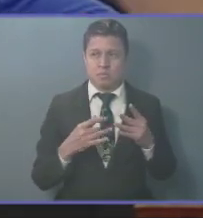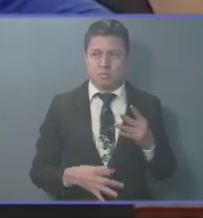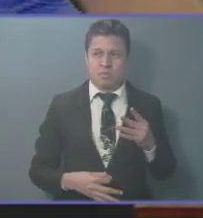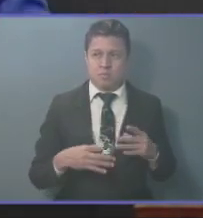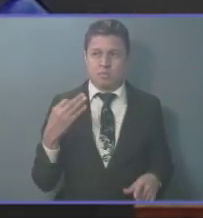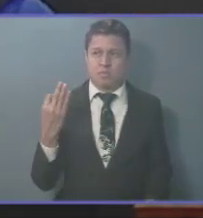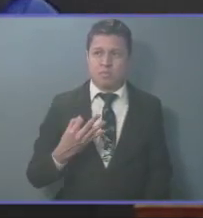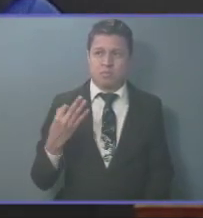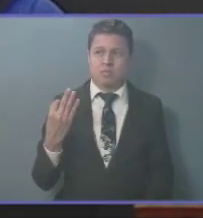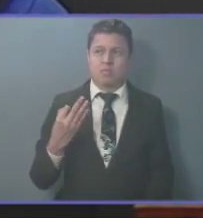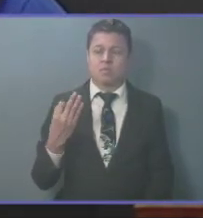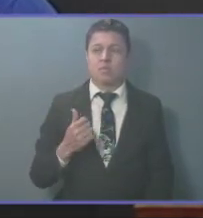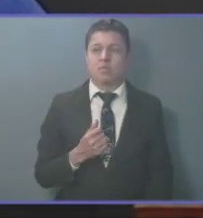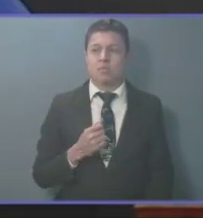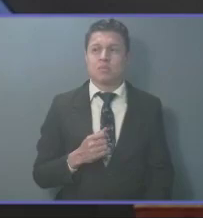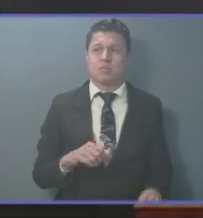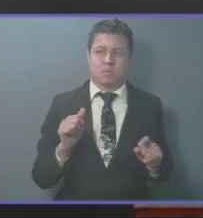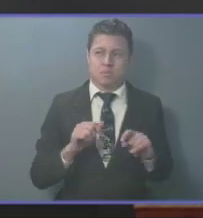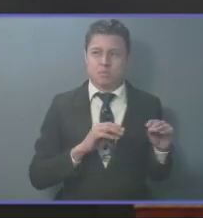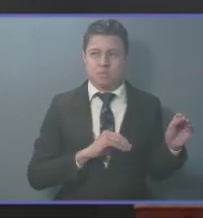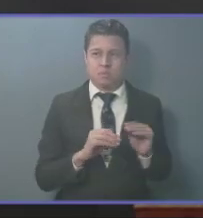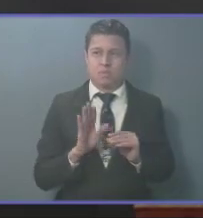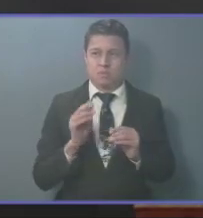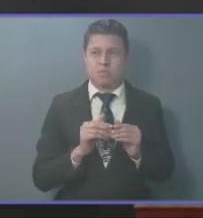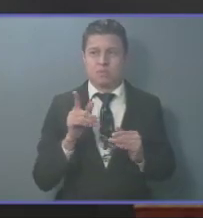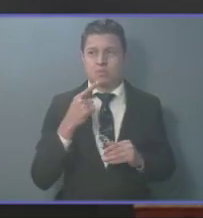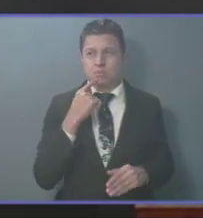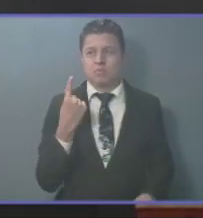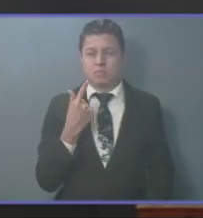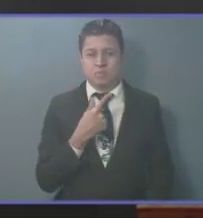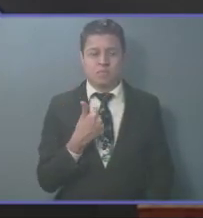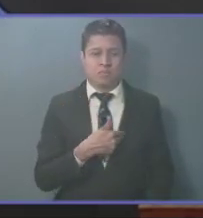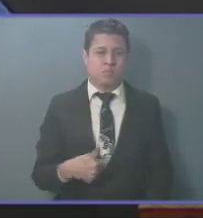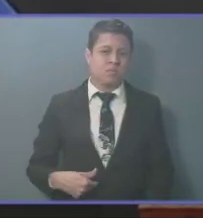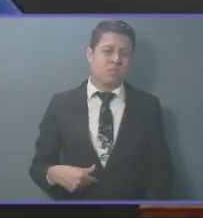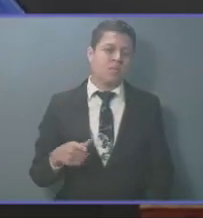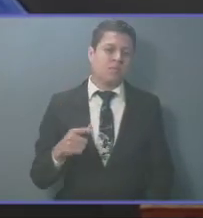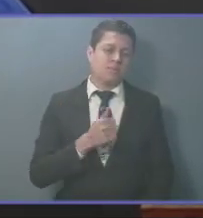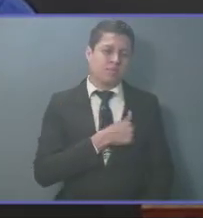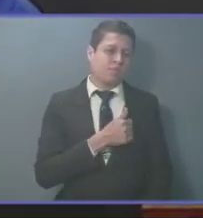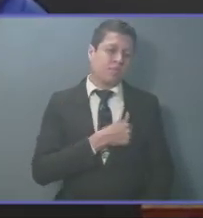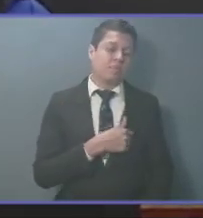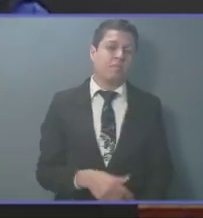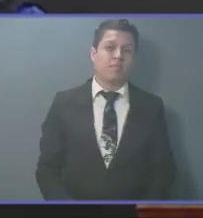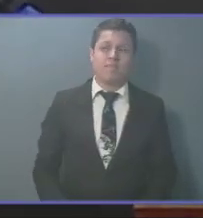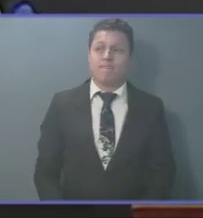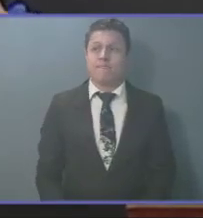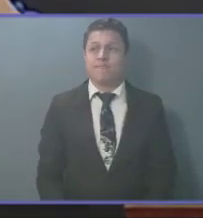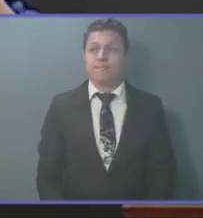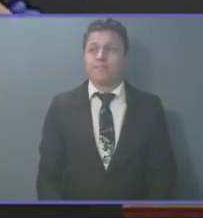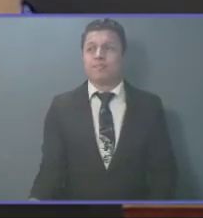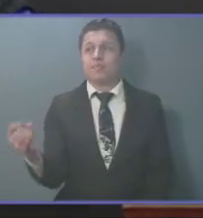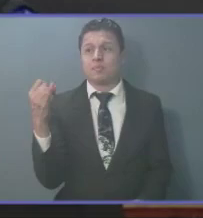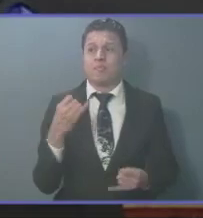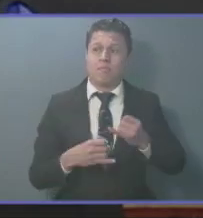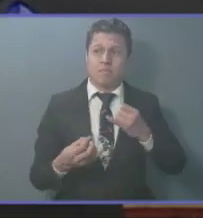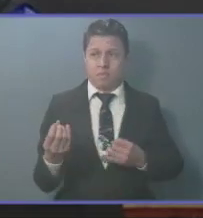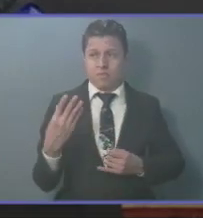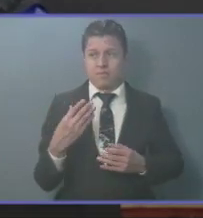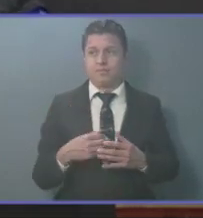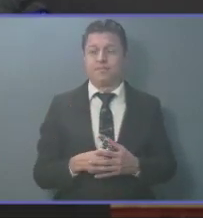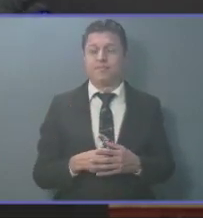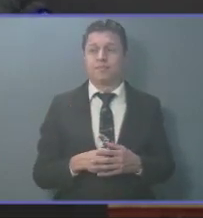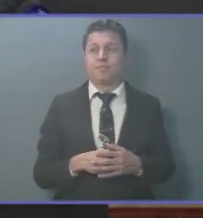que necesite para cumplir también su mandato. Y por último, nos argumentan que